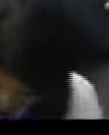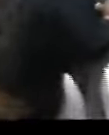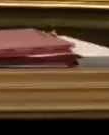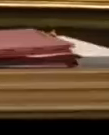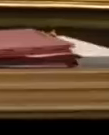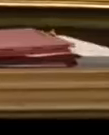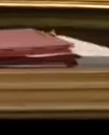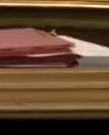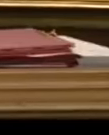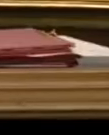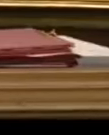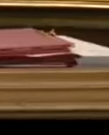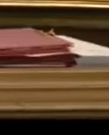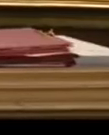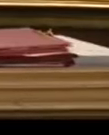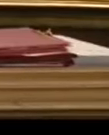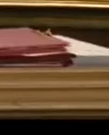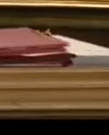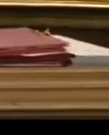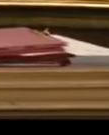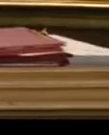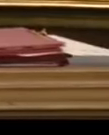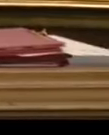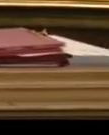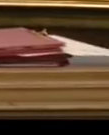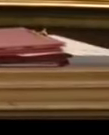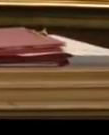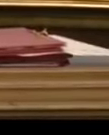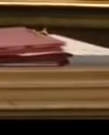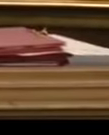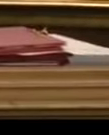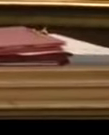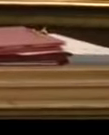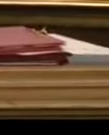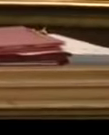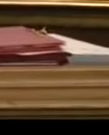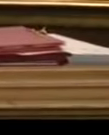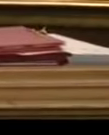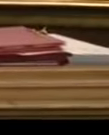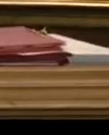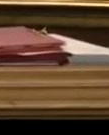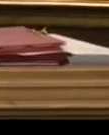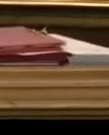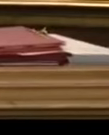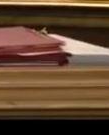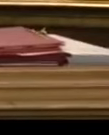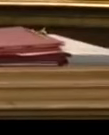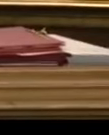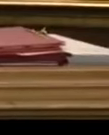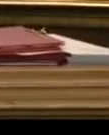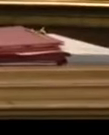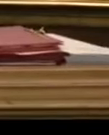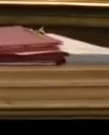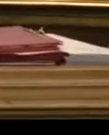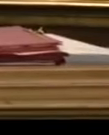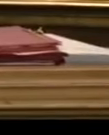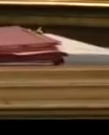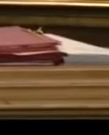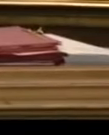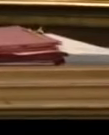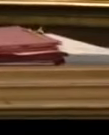Gracias, diputada. Excelente presentación del proyecto de ley. Voy a dejar en el derecho de palabra a la diputada Fairuz Araili.